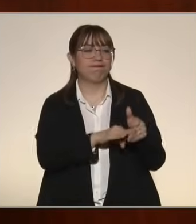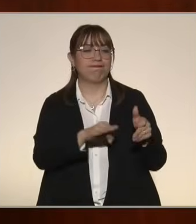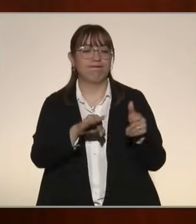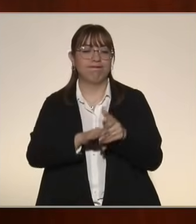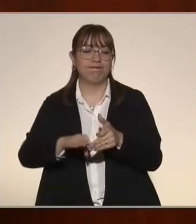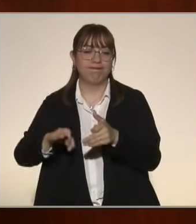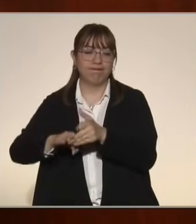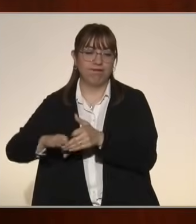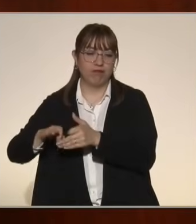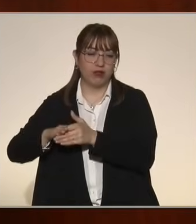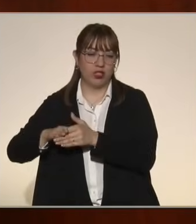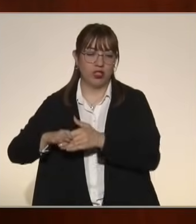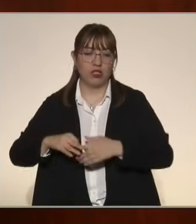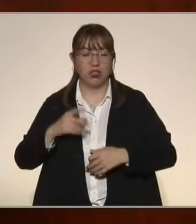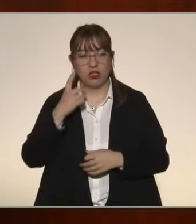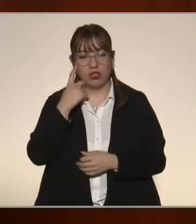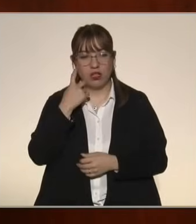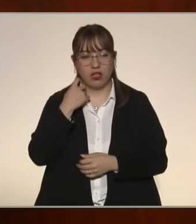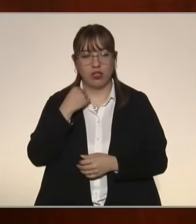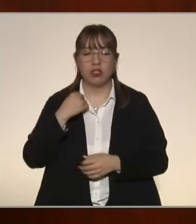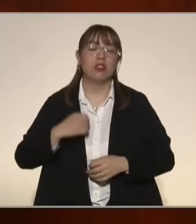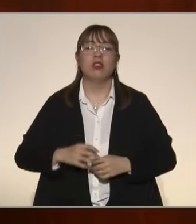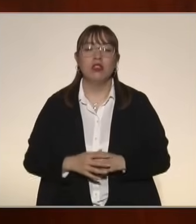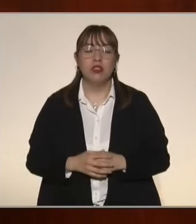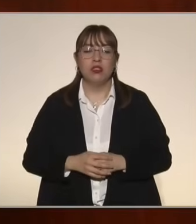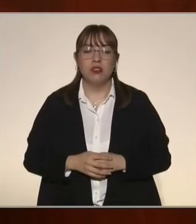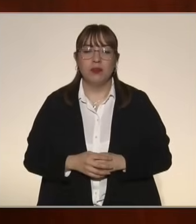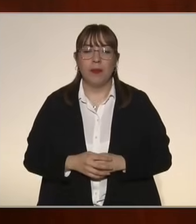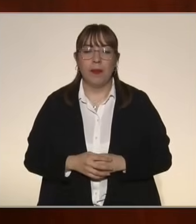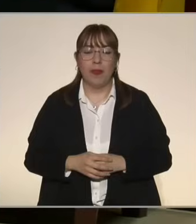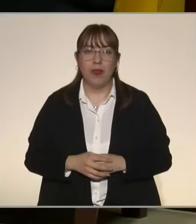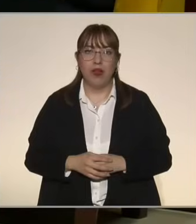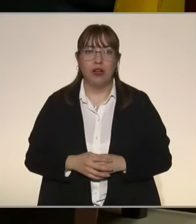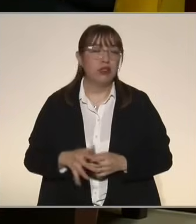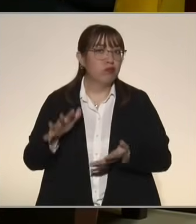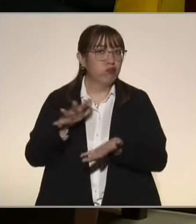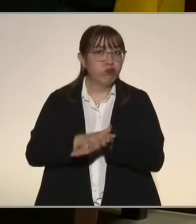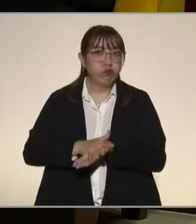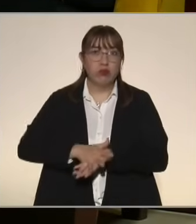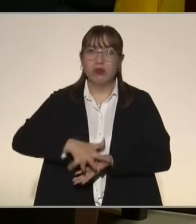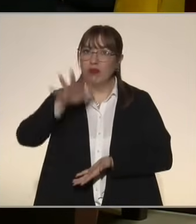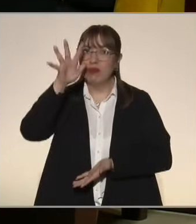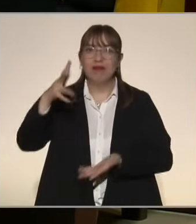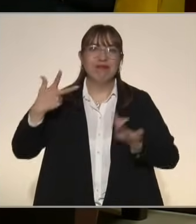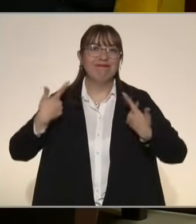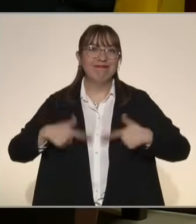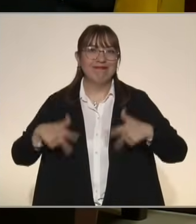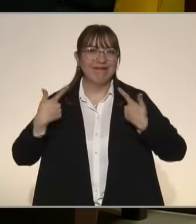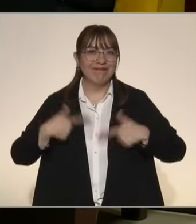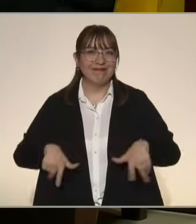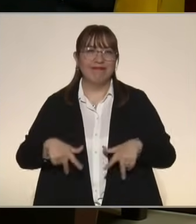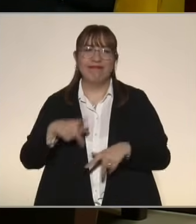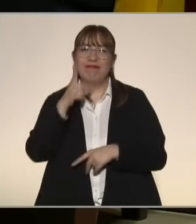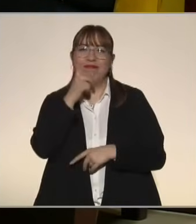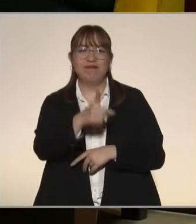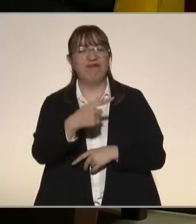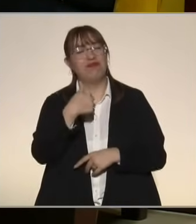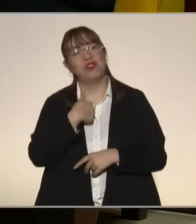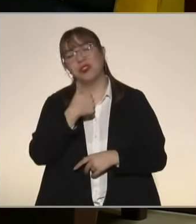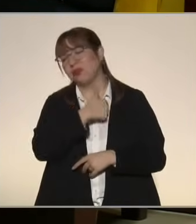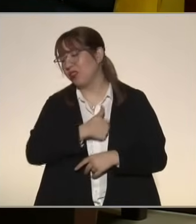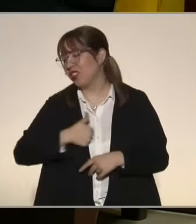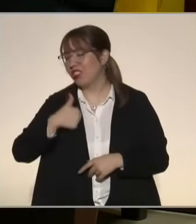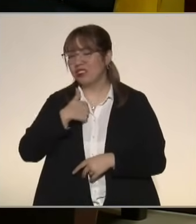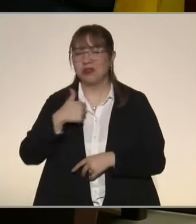Y pareciera que la mayoría de las personas que en los mensajes comentan que la pasan mal es